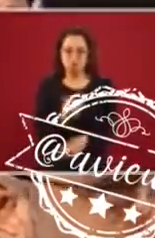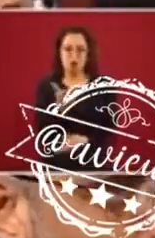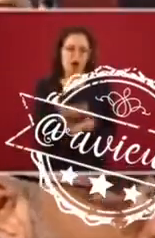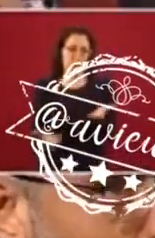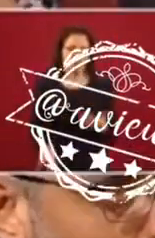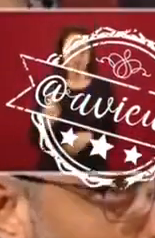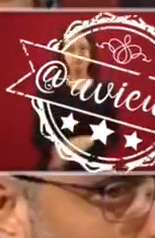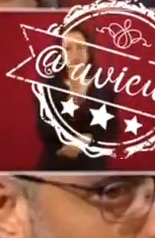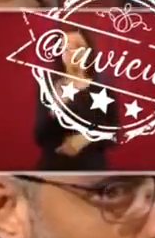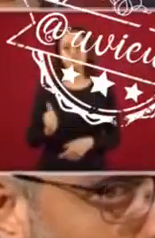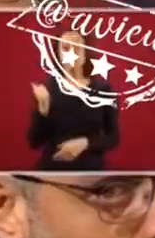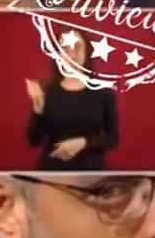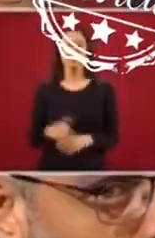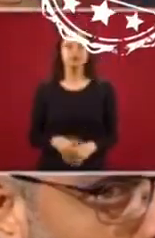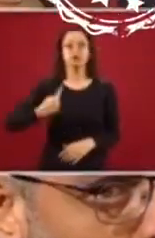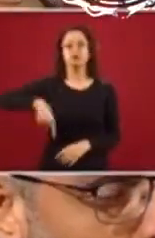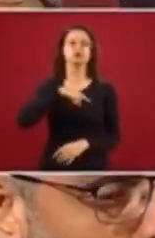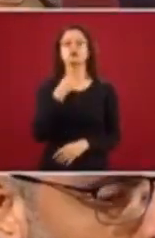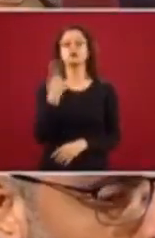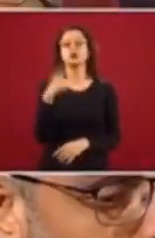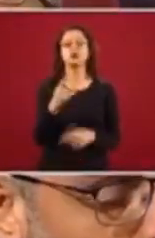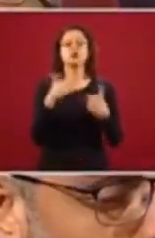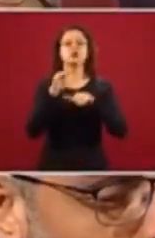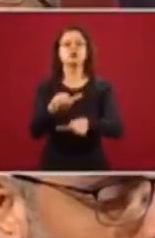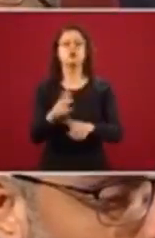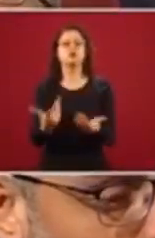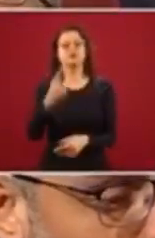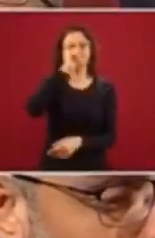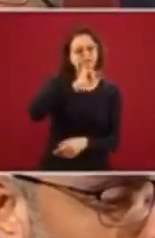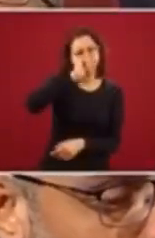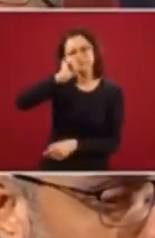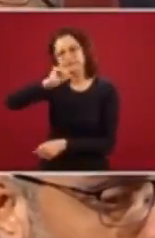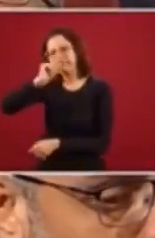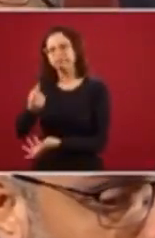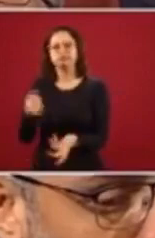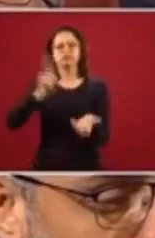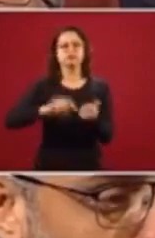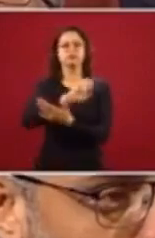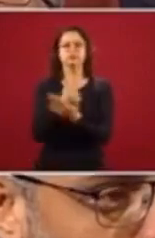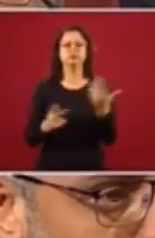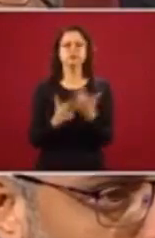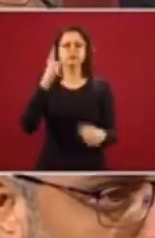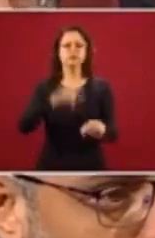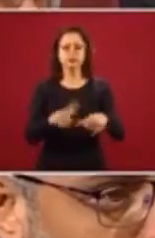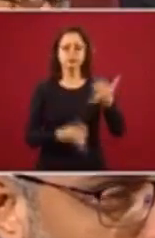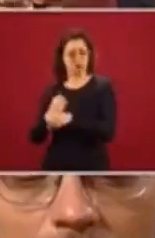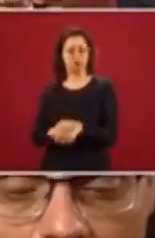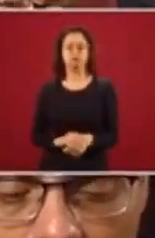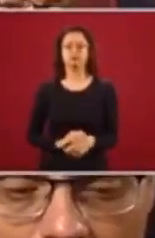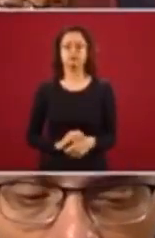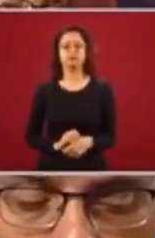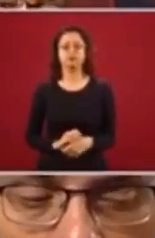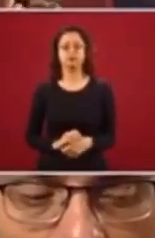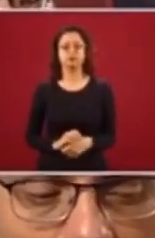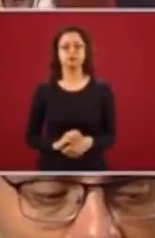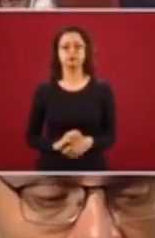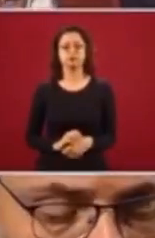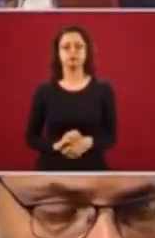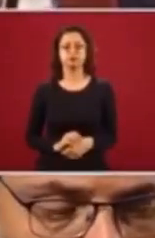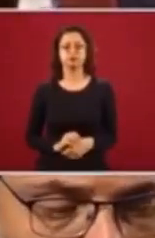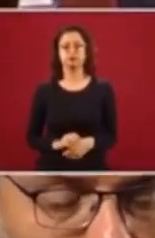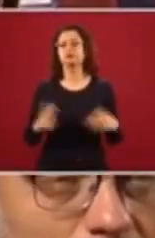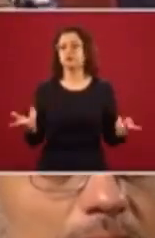Nosotros denunciamos un tema en torno a diversas irregularidades que tienen que ver con el Programa Nacional de Fertilizantes de la SADER. Tenemos la voz a